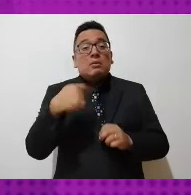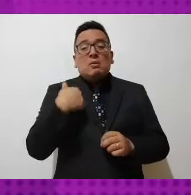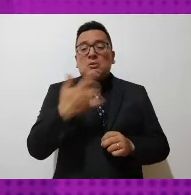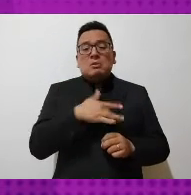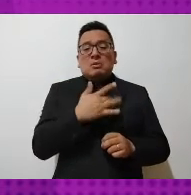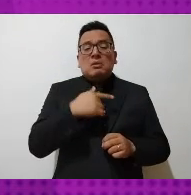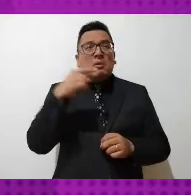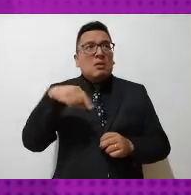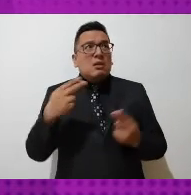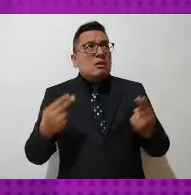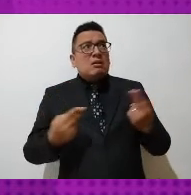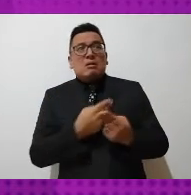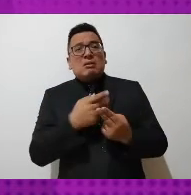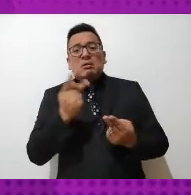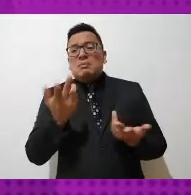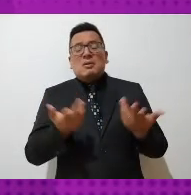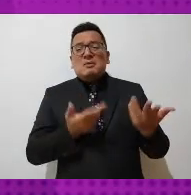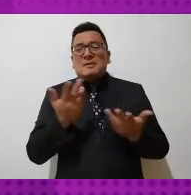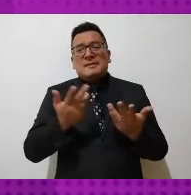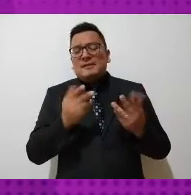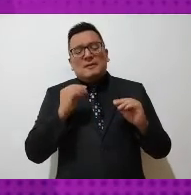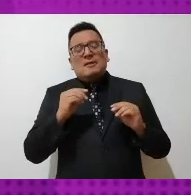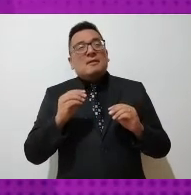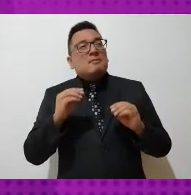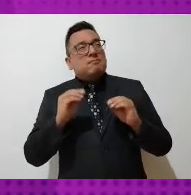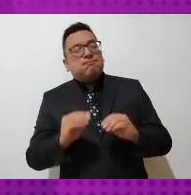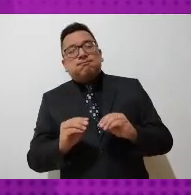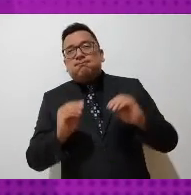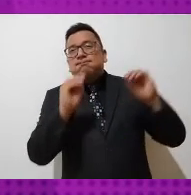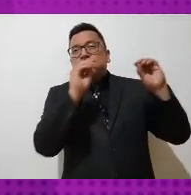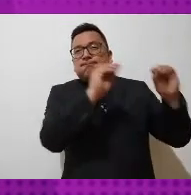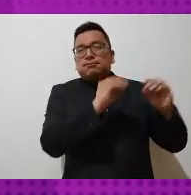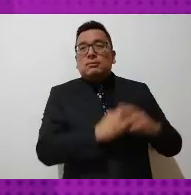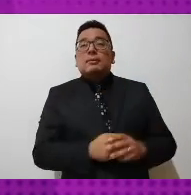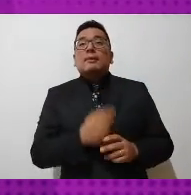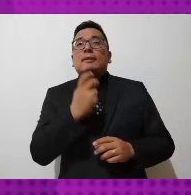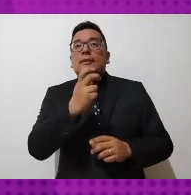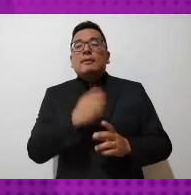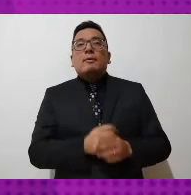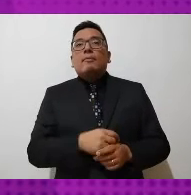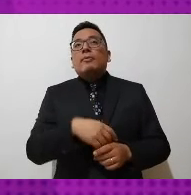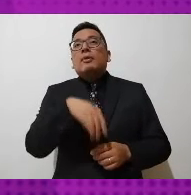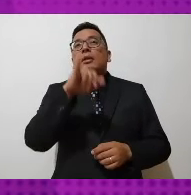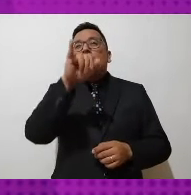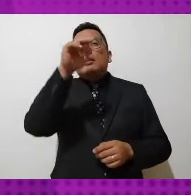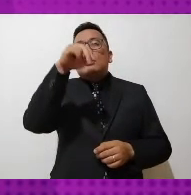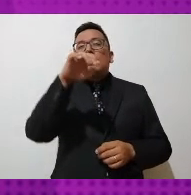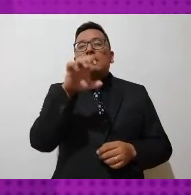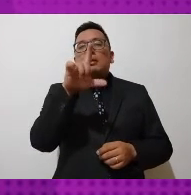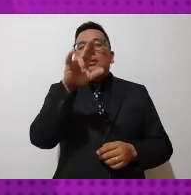para buscar mejores oportunidades. Cuando hablamos de inclusión, creo que lo principal es